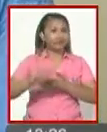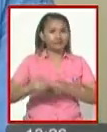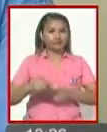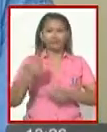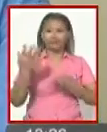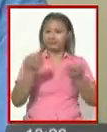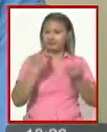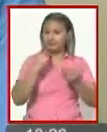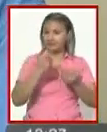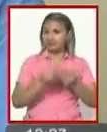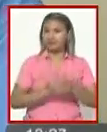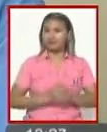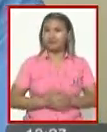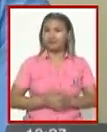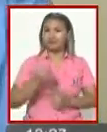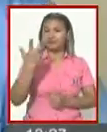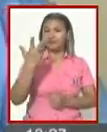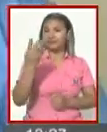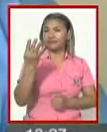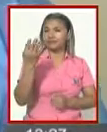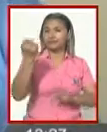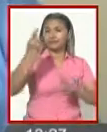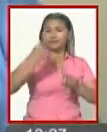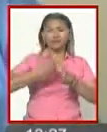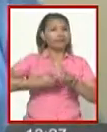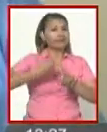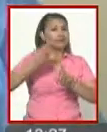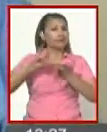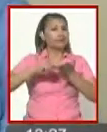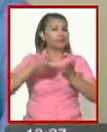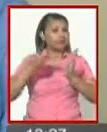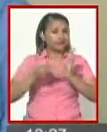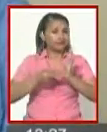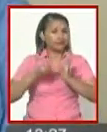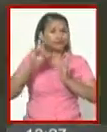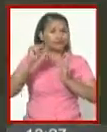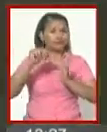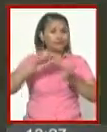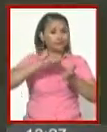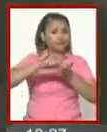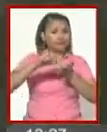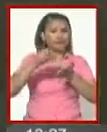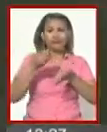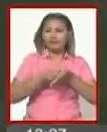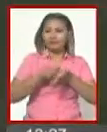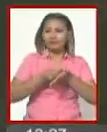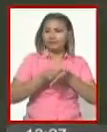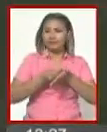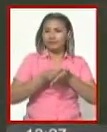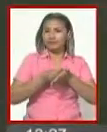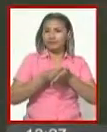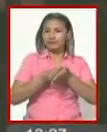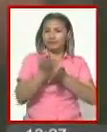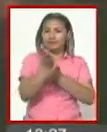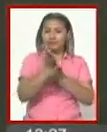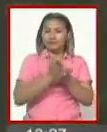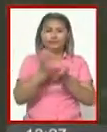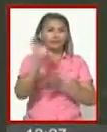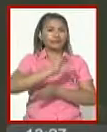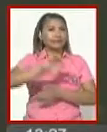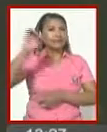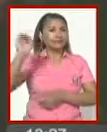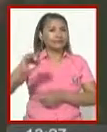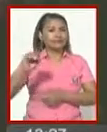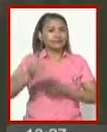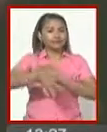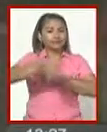decir quiero decir durante los tres o cuatro meses no quiere decir que entonces no todo se pagará en efectivo habrán partes o porcentajes que se paguen